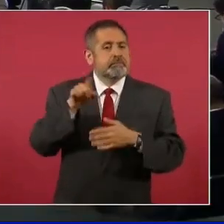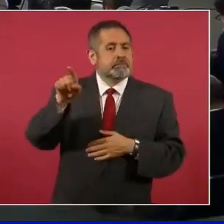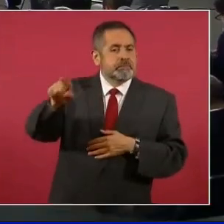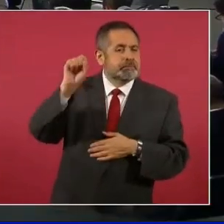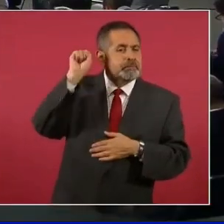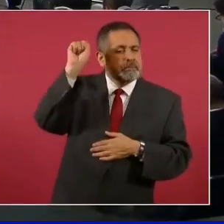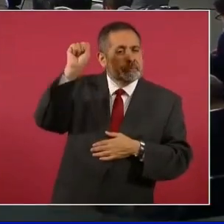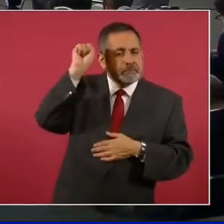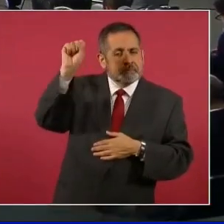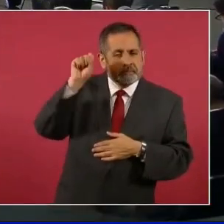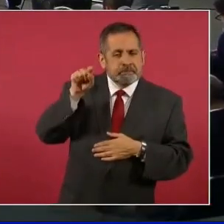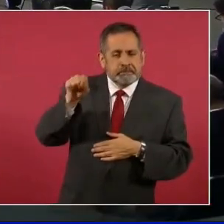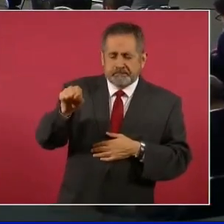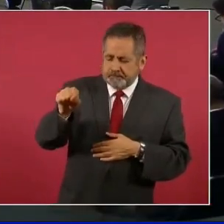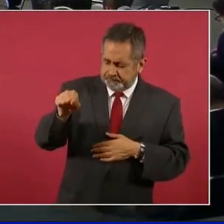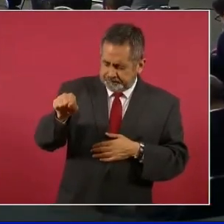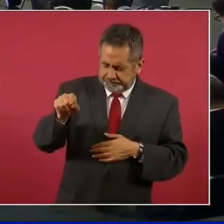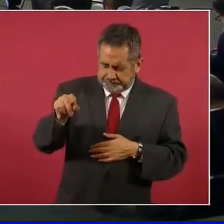el sindicato